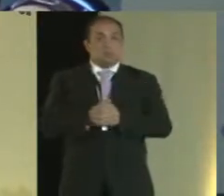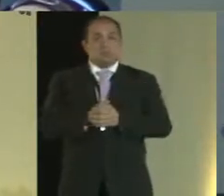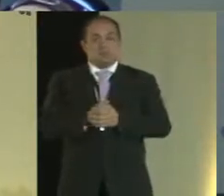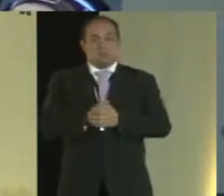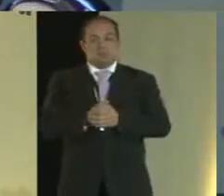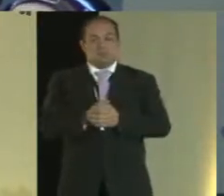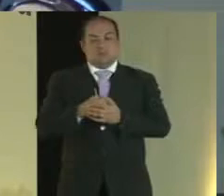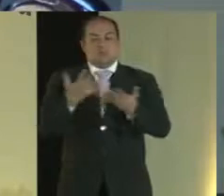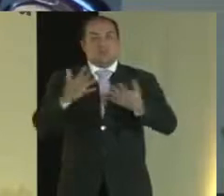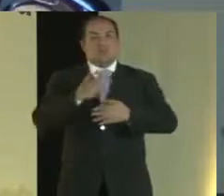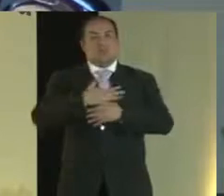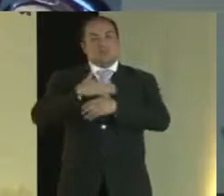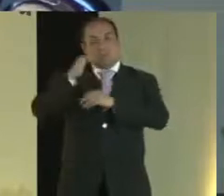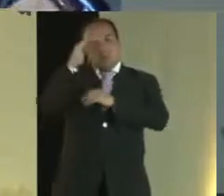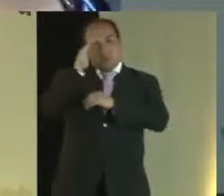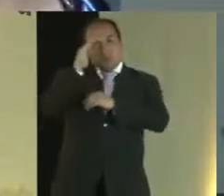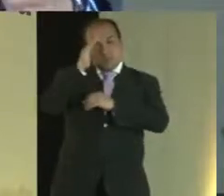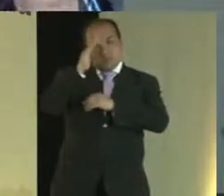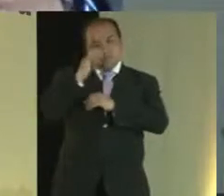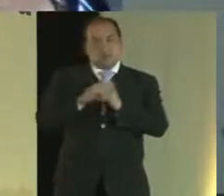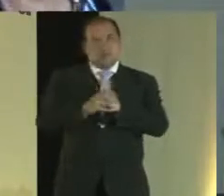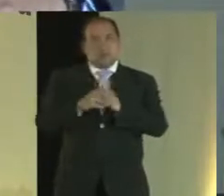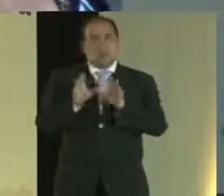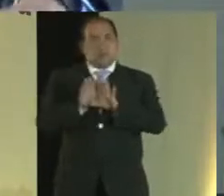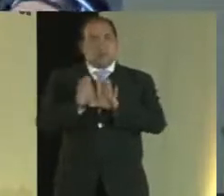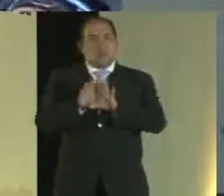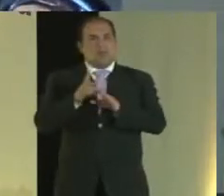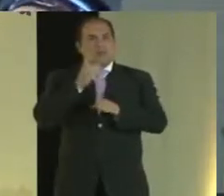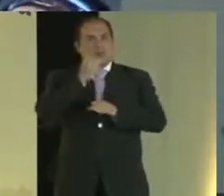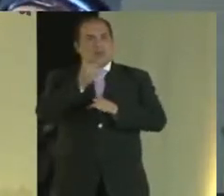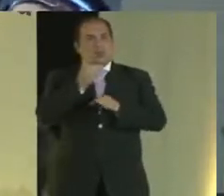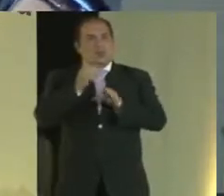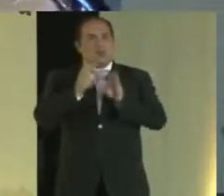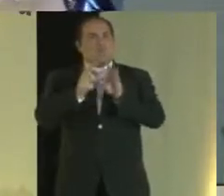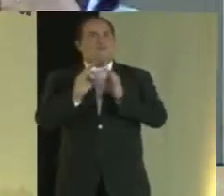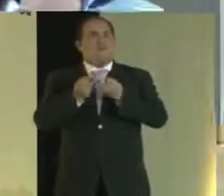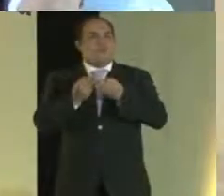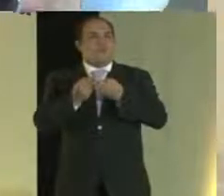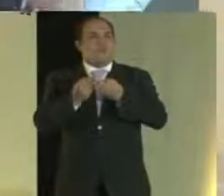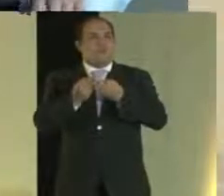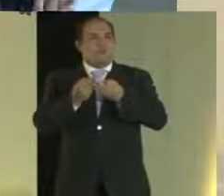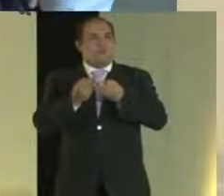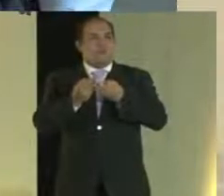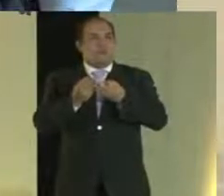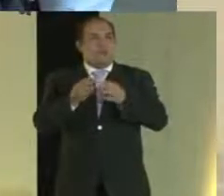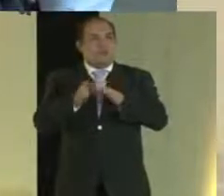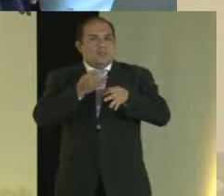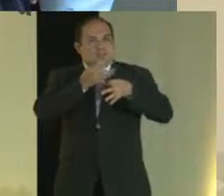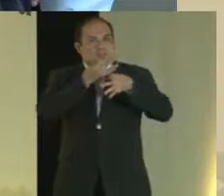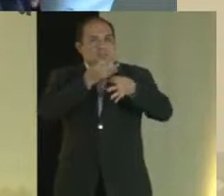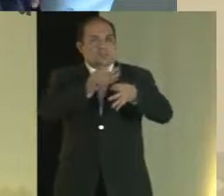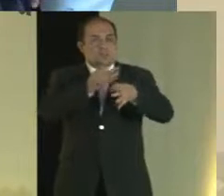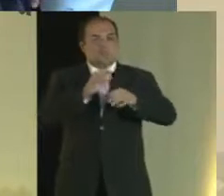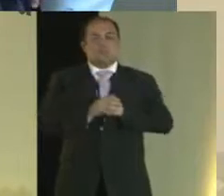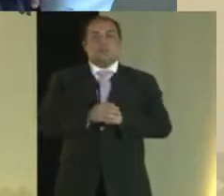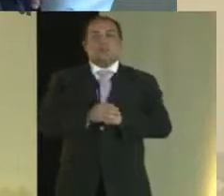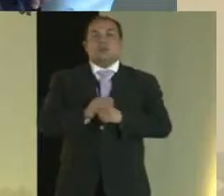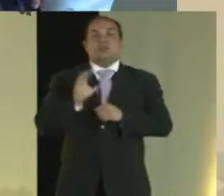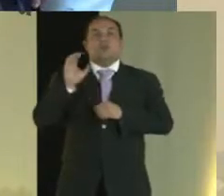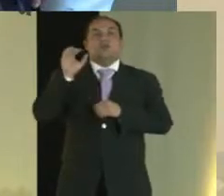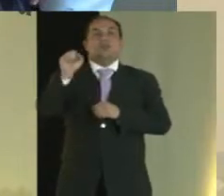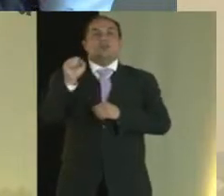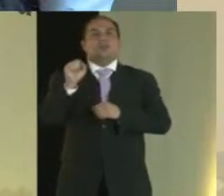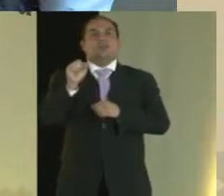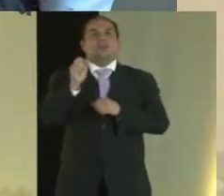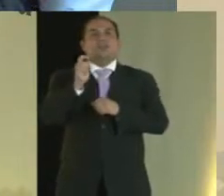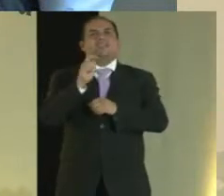han llevado a pensar, para decirlo un poco en forma amena, un poco provocadora, que los sindicatos son